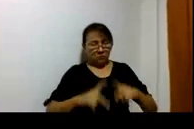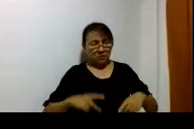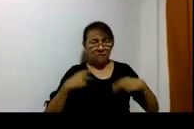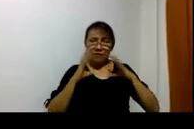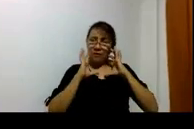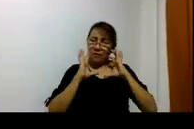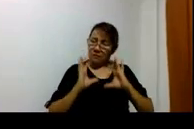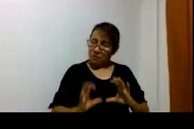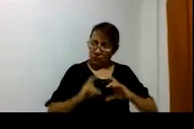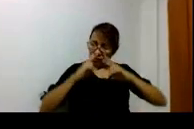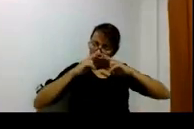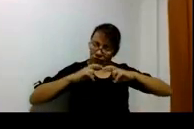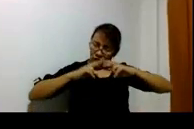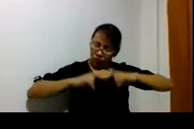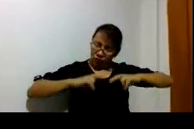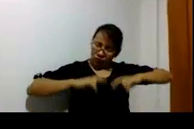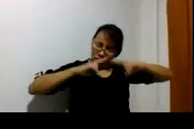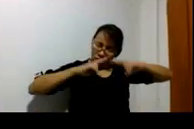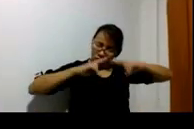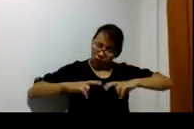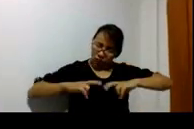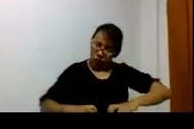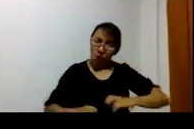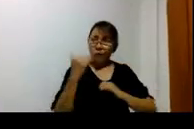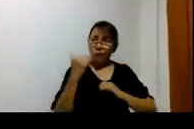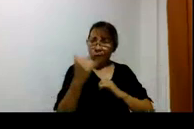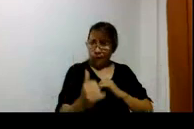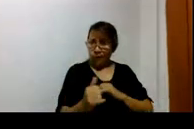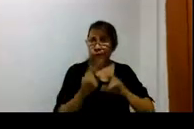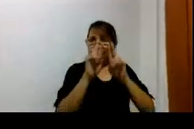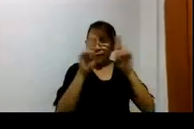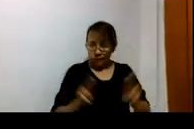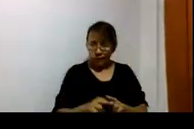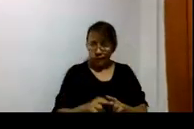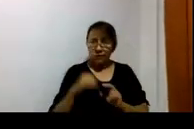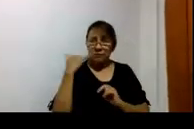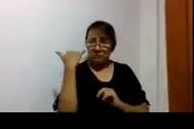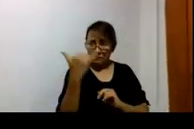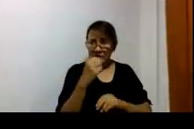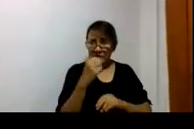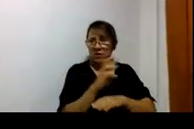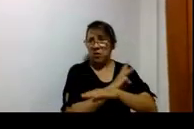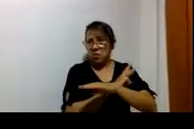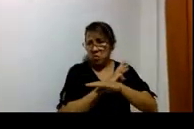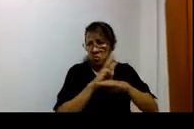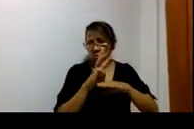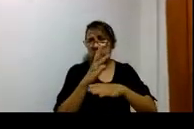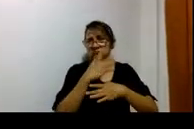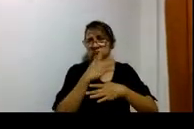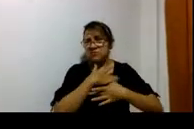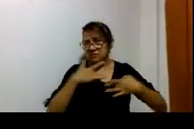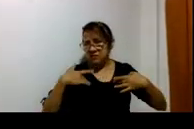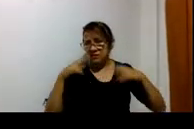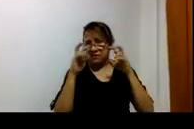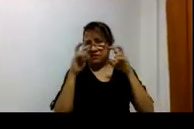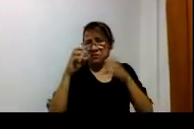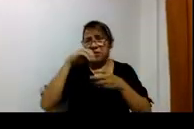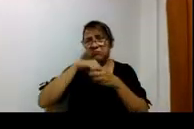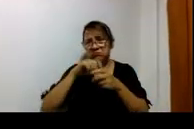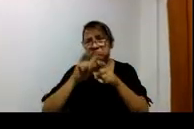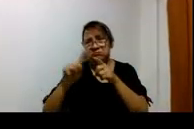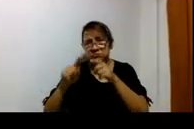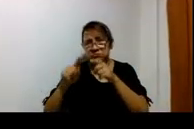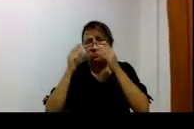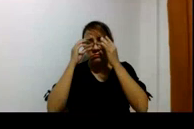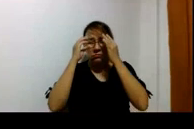anatomía, que eso encontramos bastante información en internet o algunos portales de salud, donde nos ayuda nuevamente como a hacer un estudio